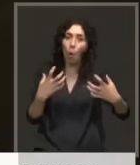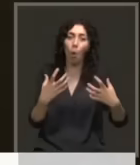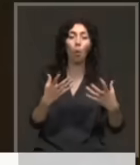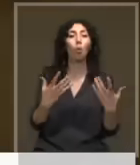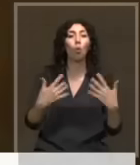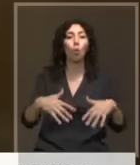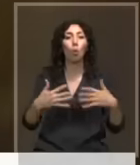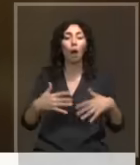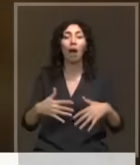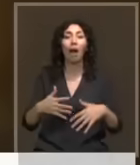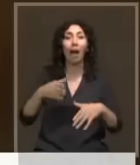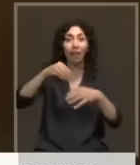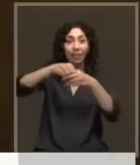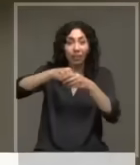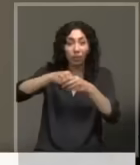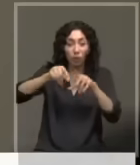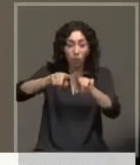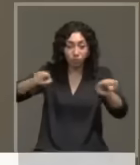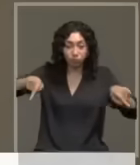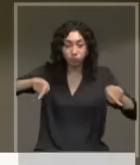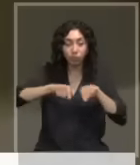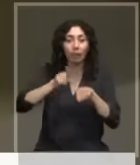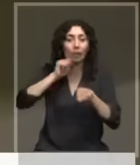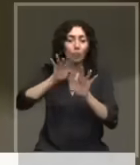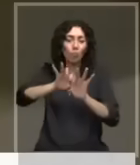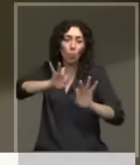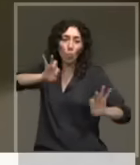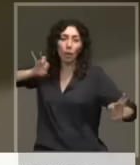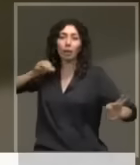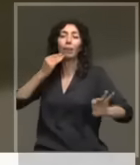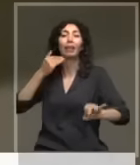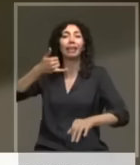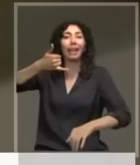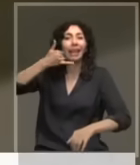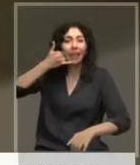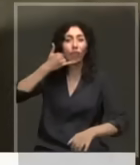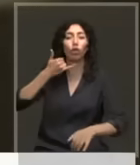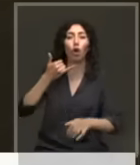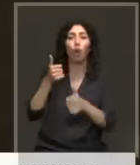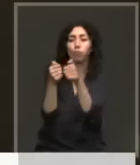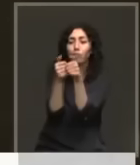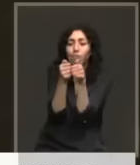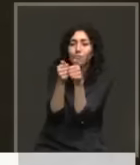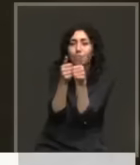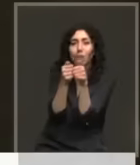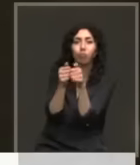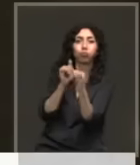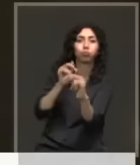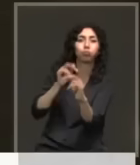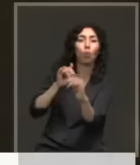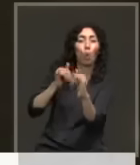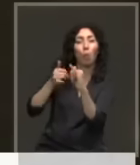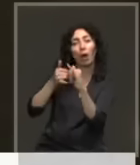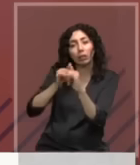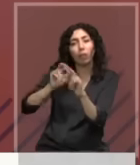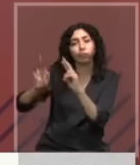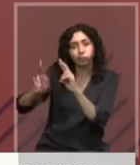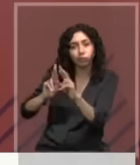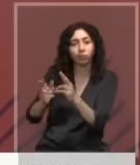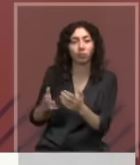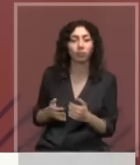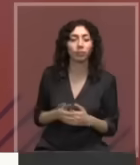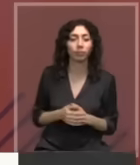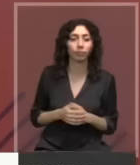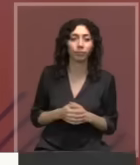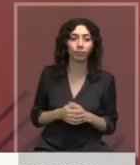han encontrado estoques, teléfonos, conexión con el mundo exterior ha tenido y sigue teniendo. ¡Me